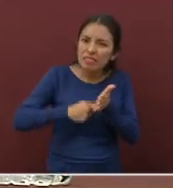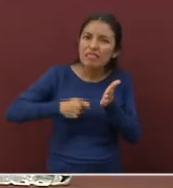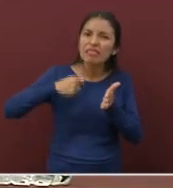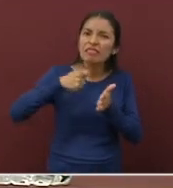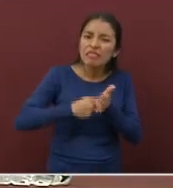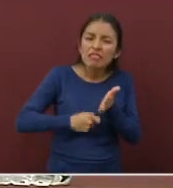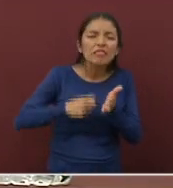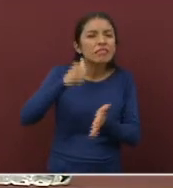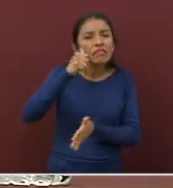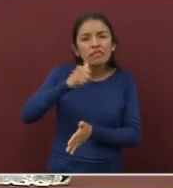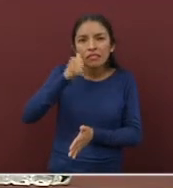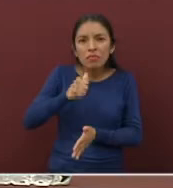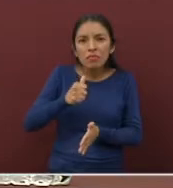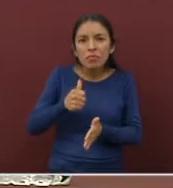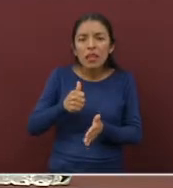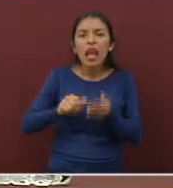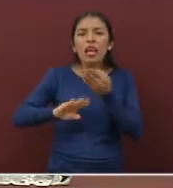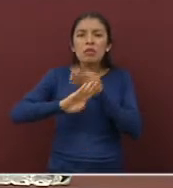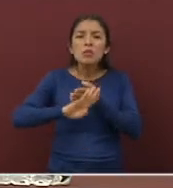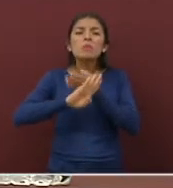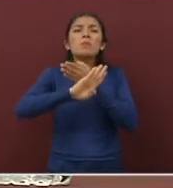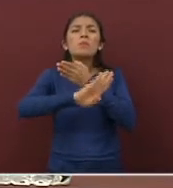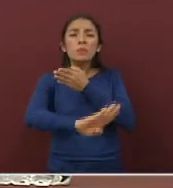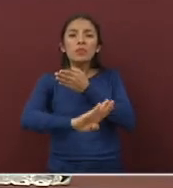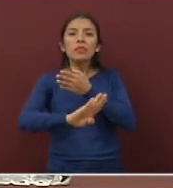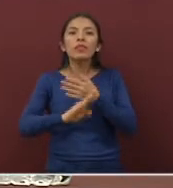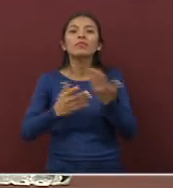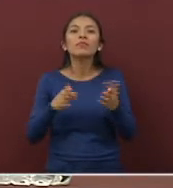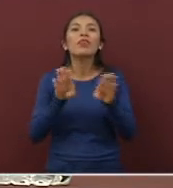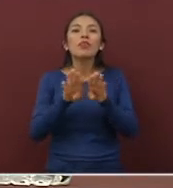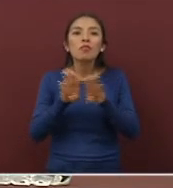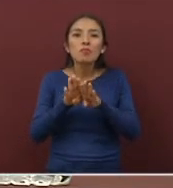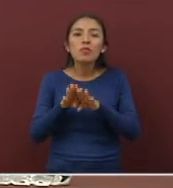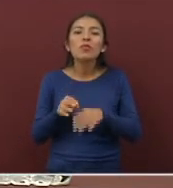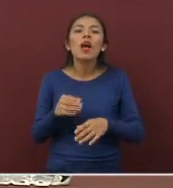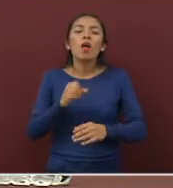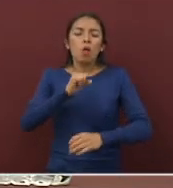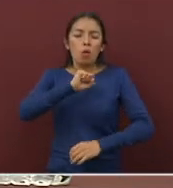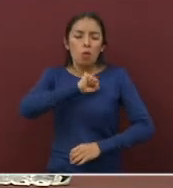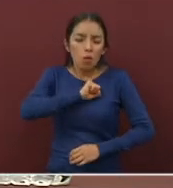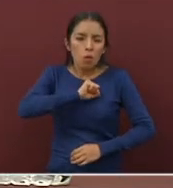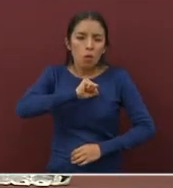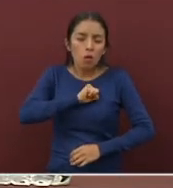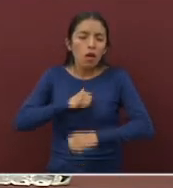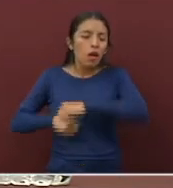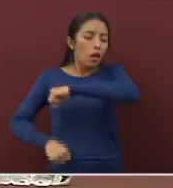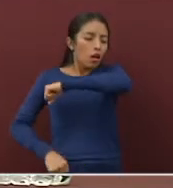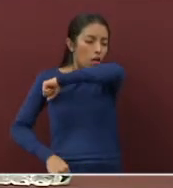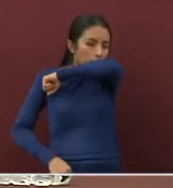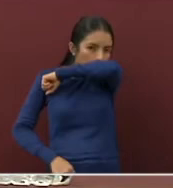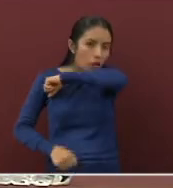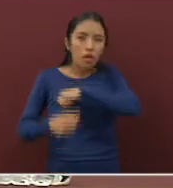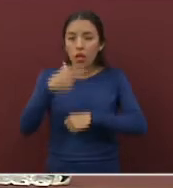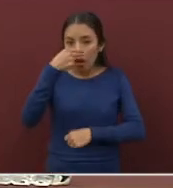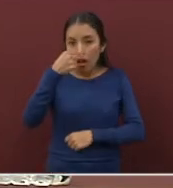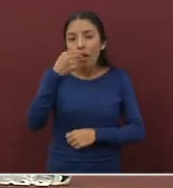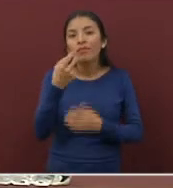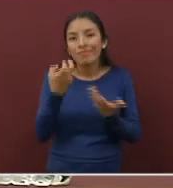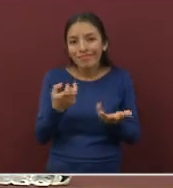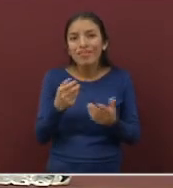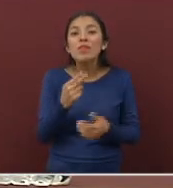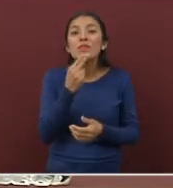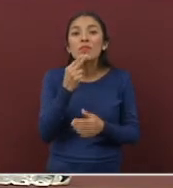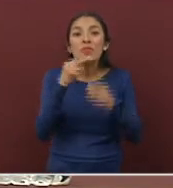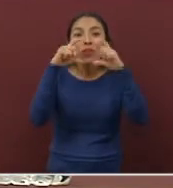eficaz cubrirse la boca con el ángulo interno del codo al toser o estornudar usar cubrebocas poner